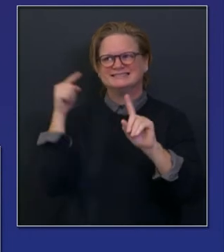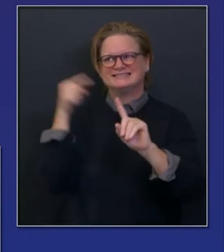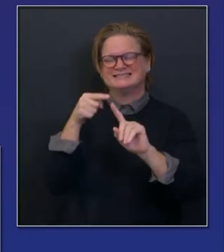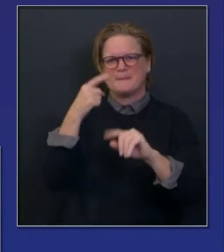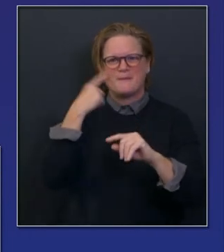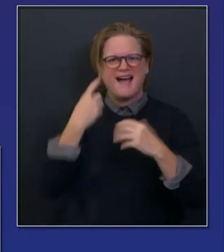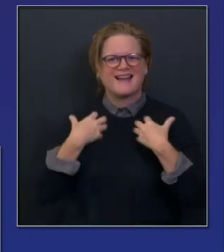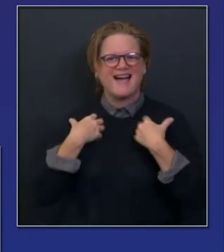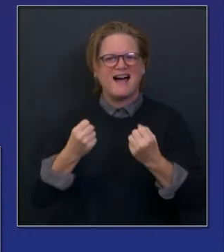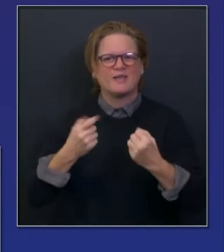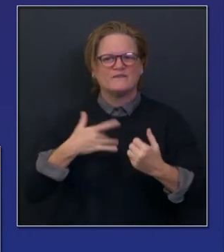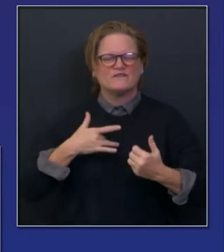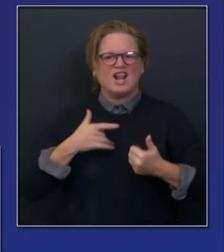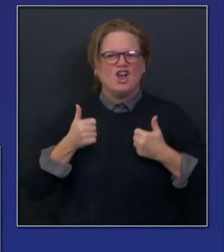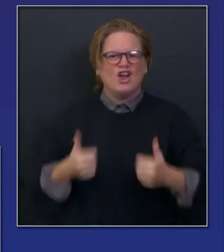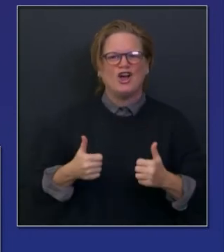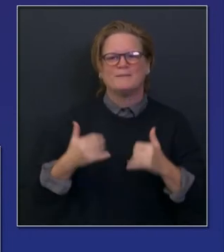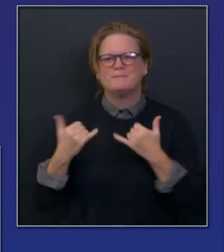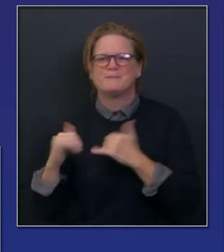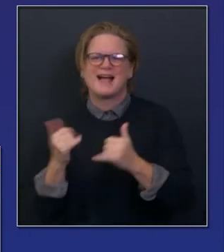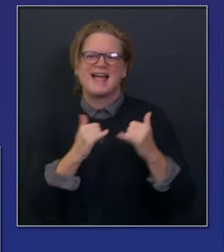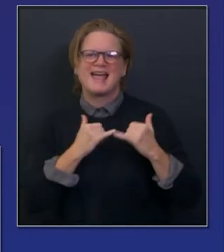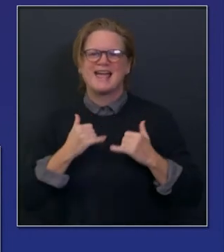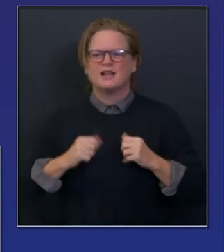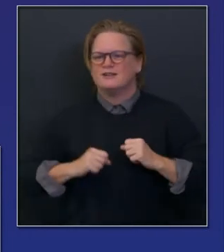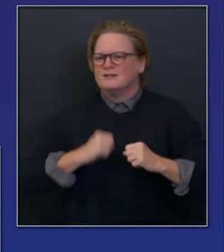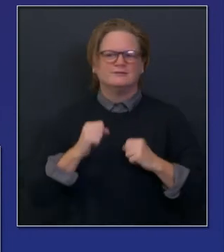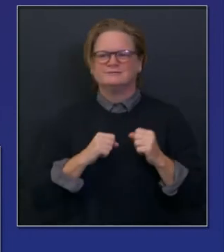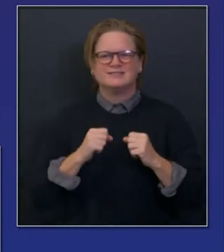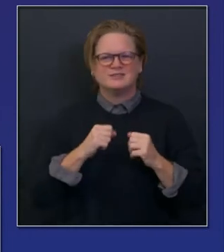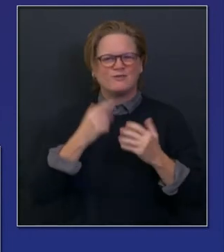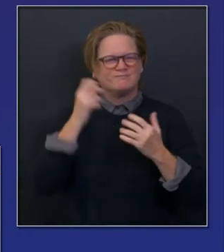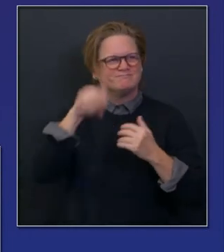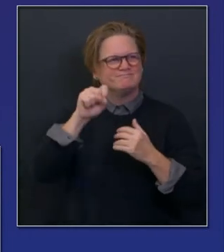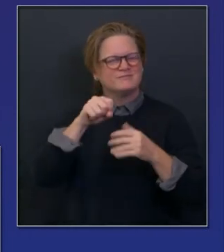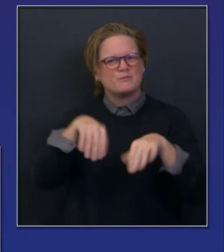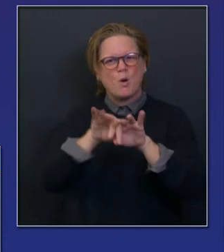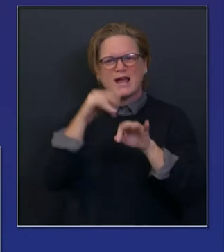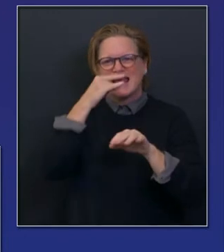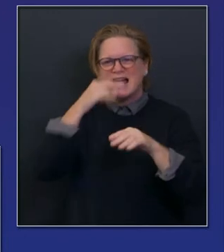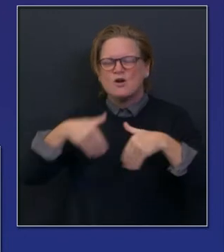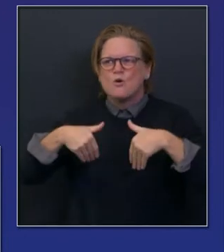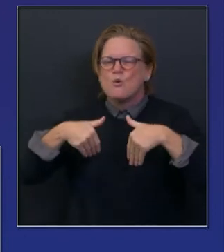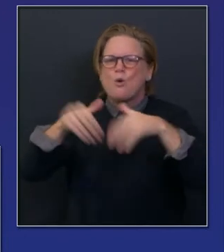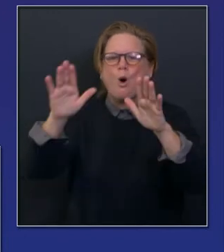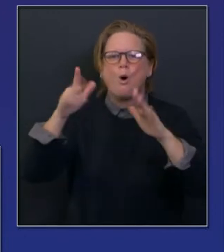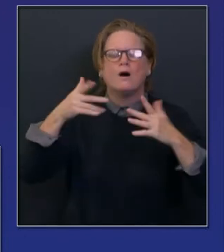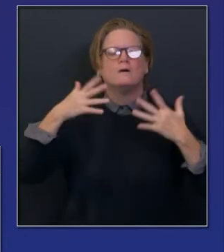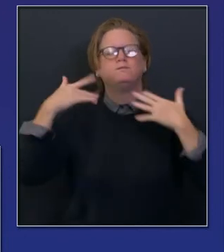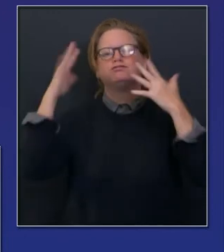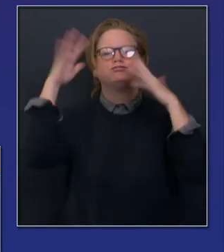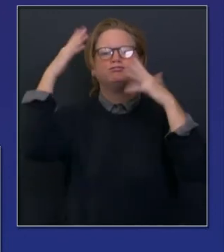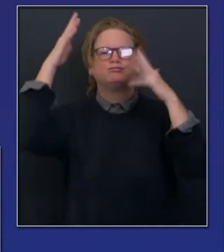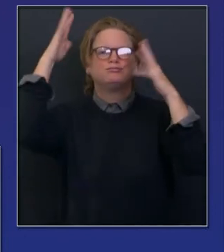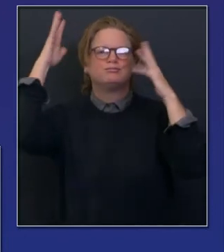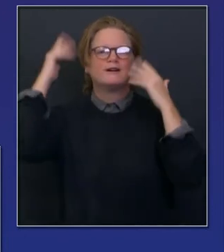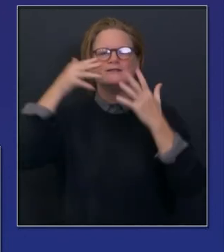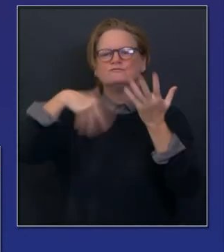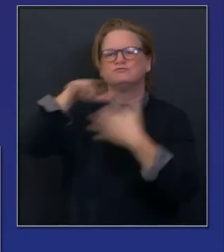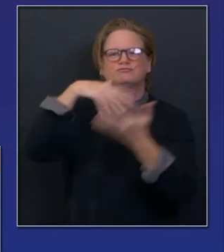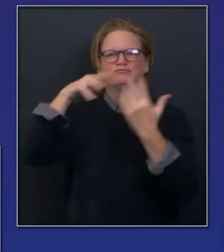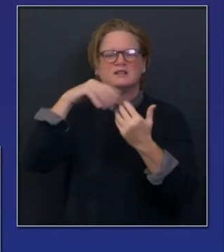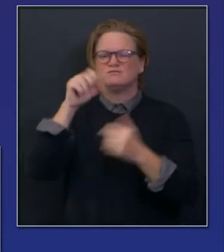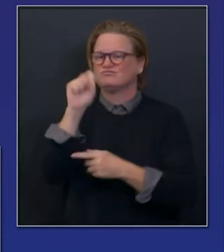mental y física de la juventud. Es importante que puedan participar en ellos. Así que hemos estado trabajando mucho en esto,